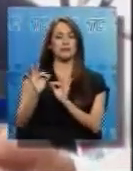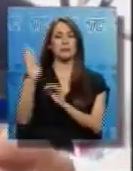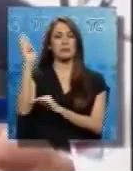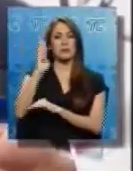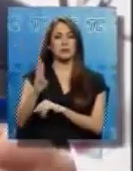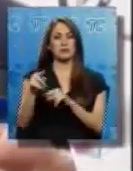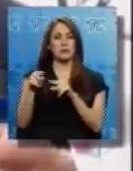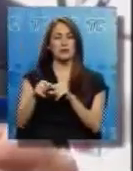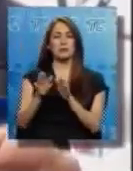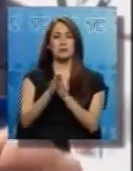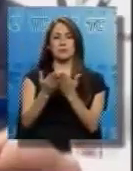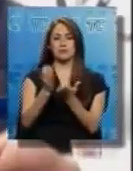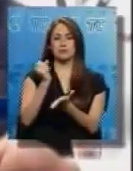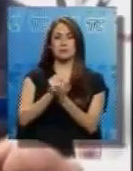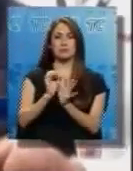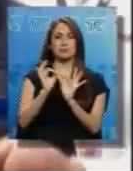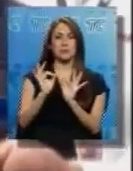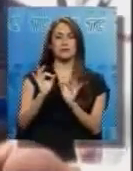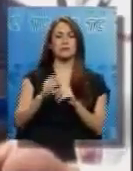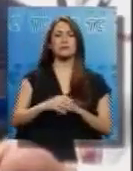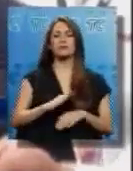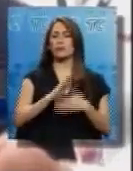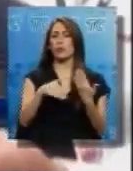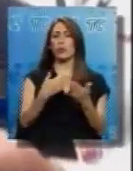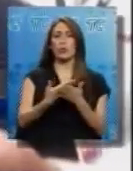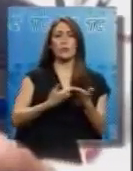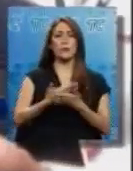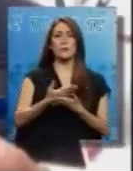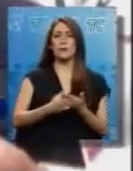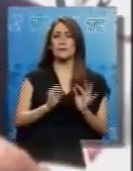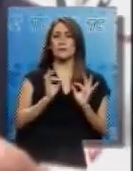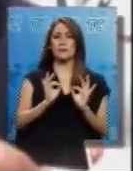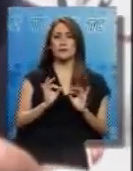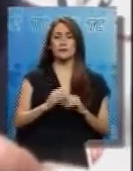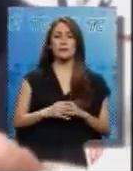su pasaporte y con todos los documentos en regla.